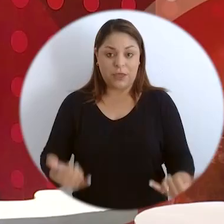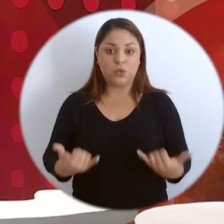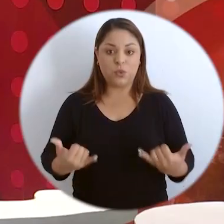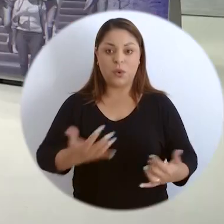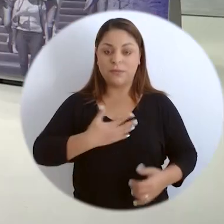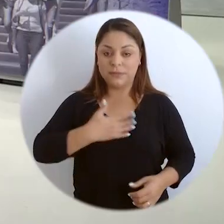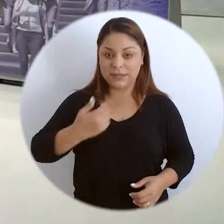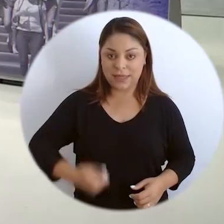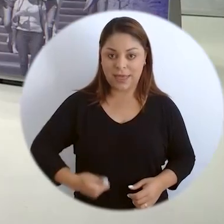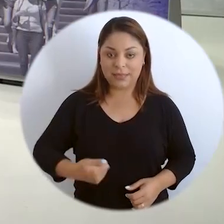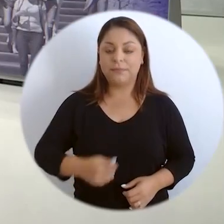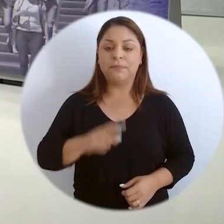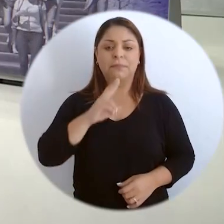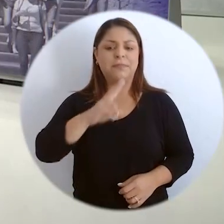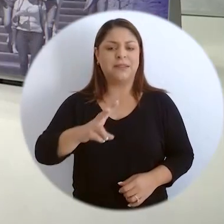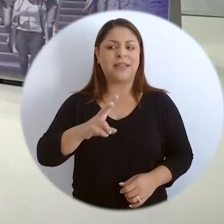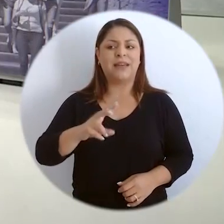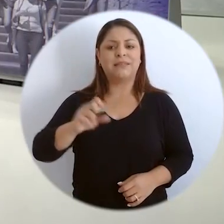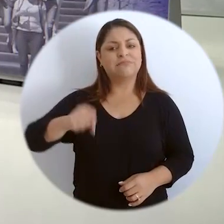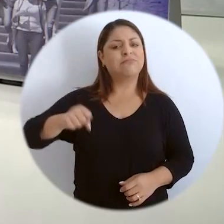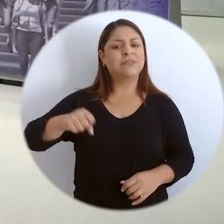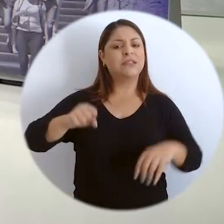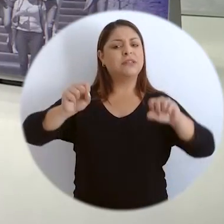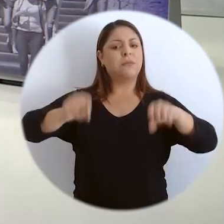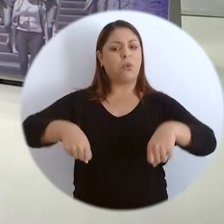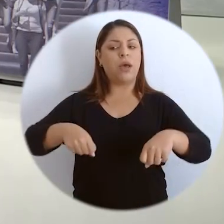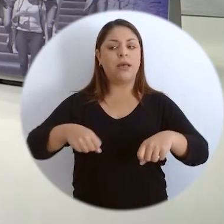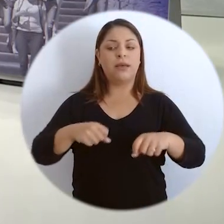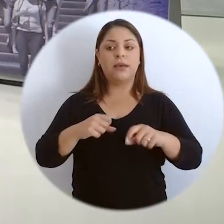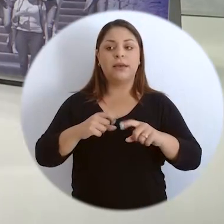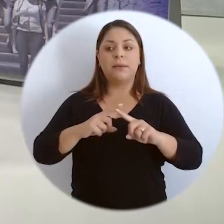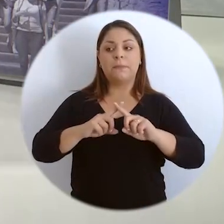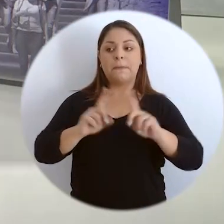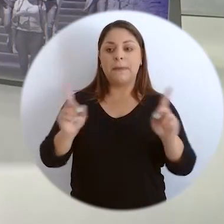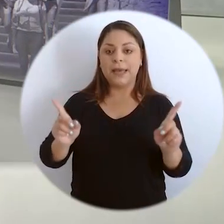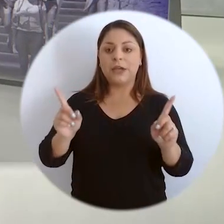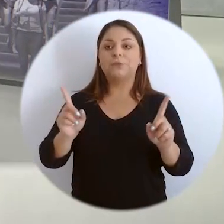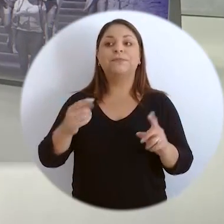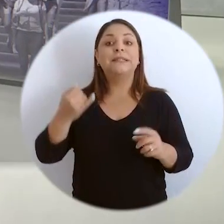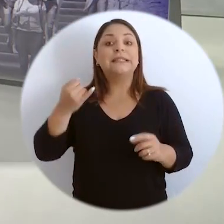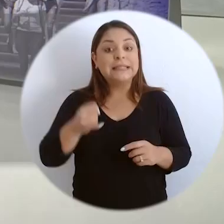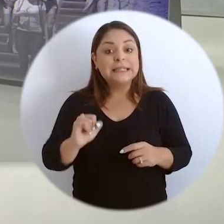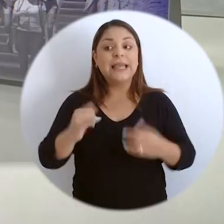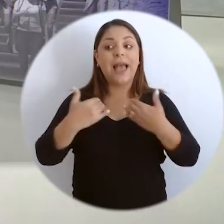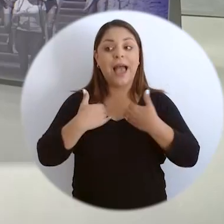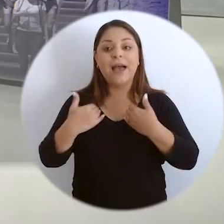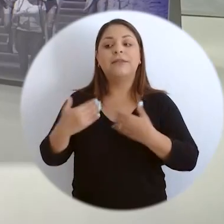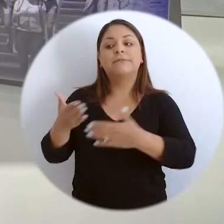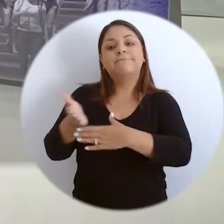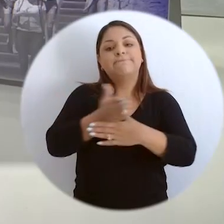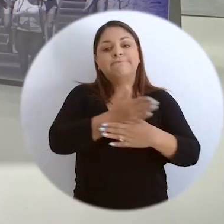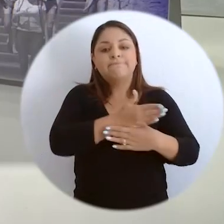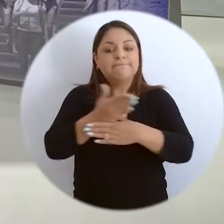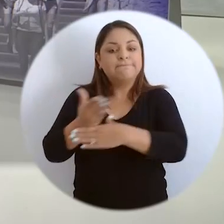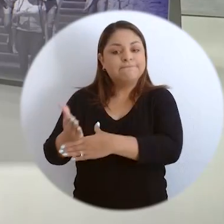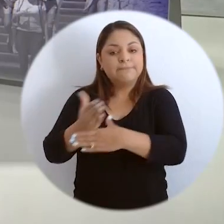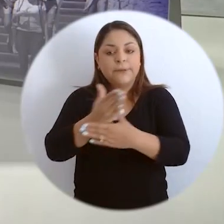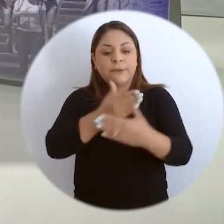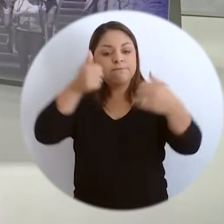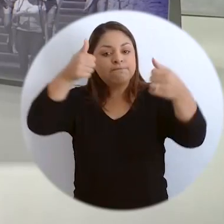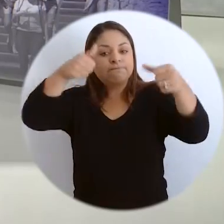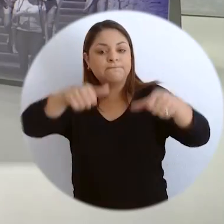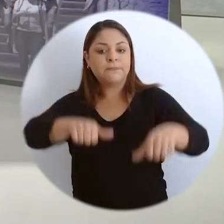distinto. En esa línea, la posibilidad de una gestión delegativa, como